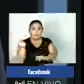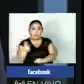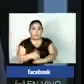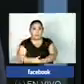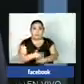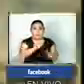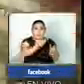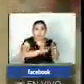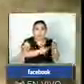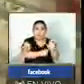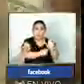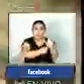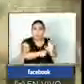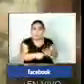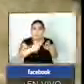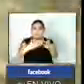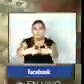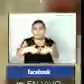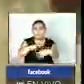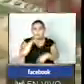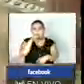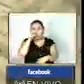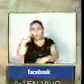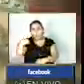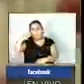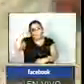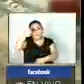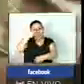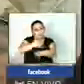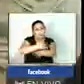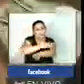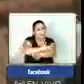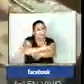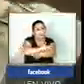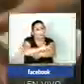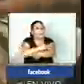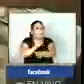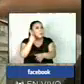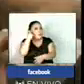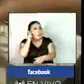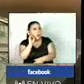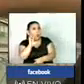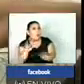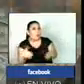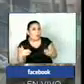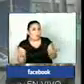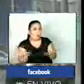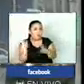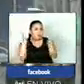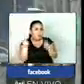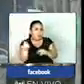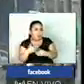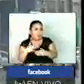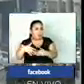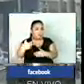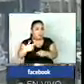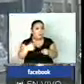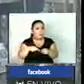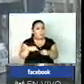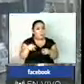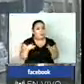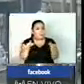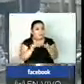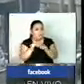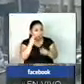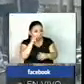representante del sector privado estableció que es muy prematuro saber cuál será el impacto que dejará la pandemia del coronavirus en el país pero que así